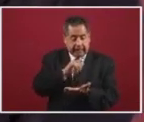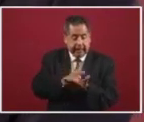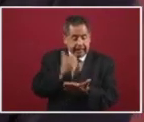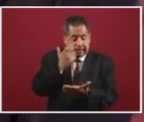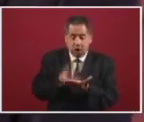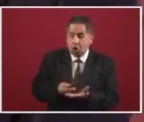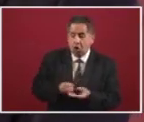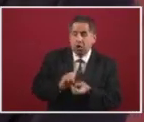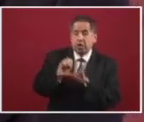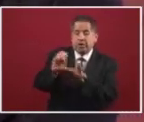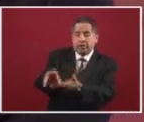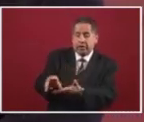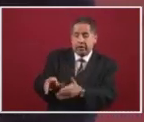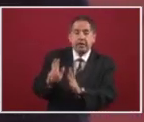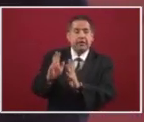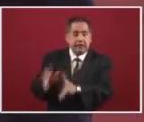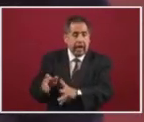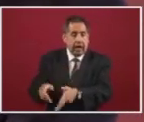los opositores